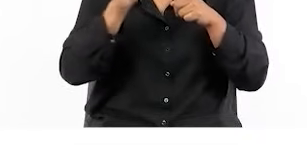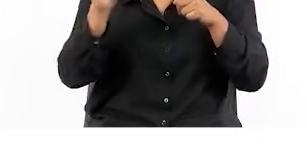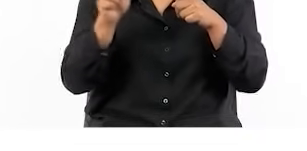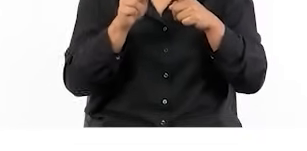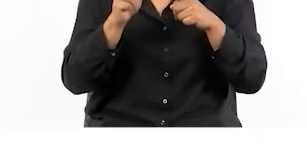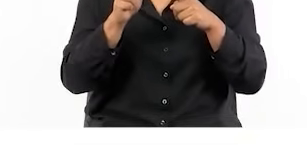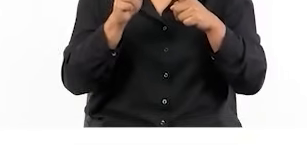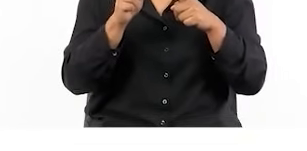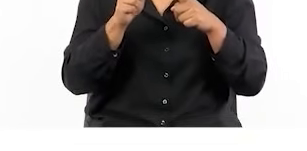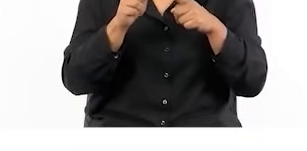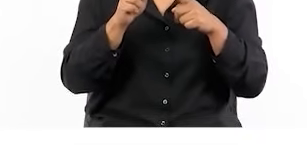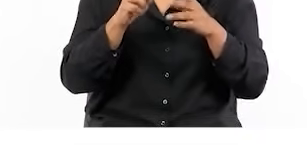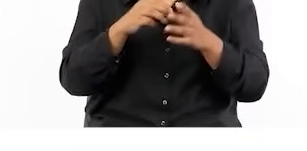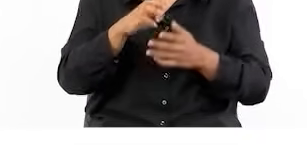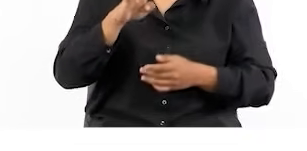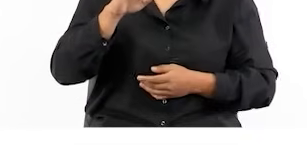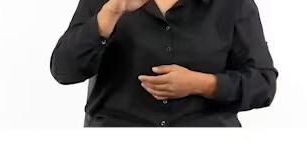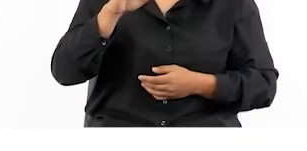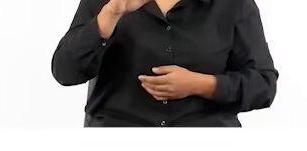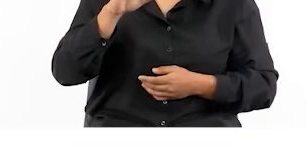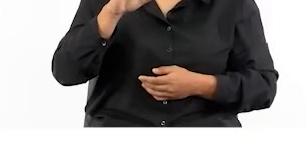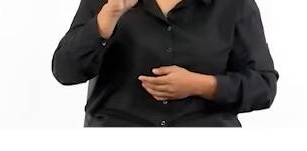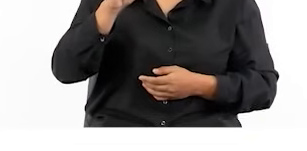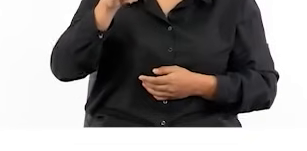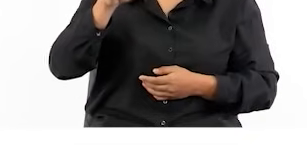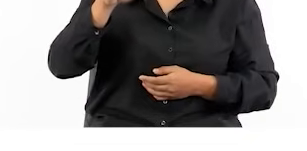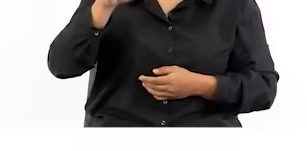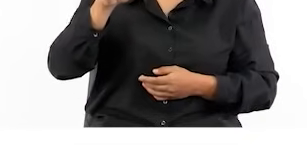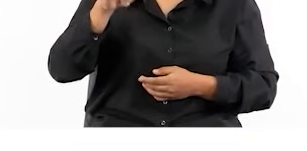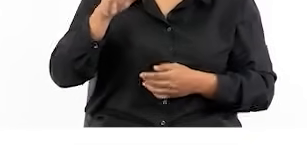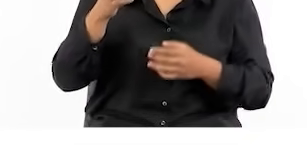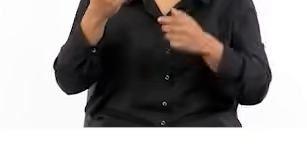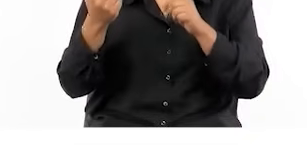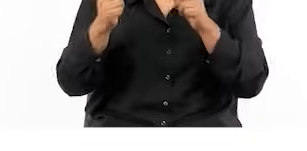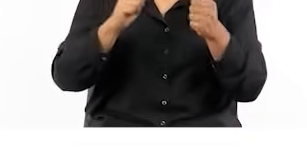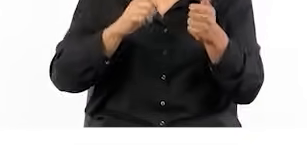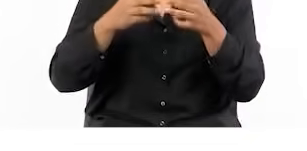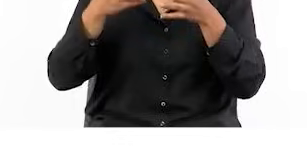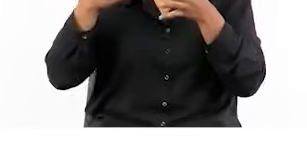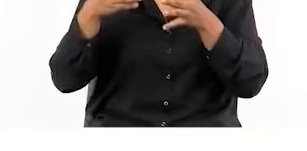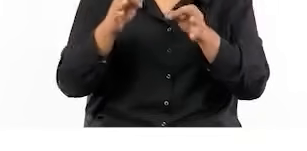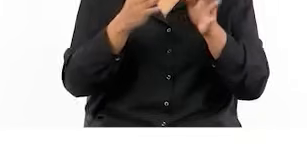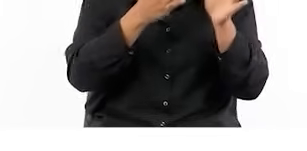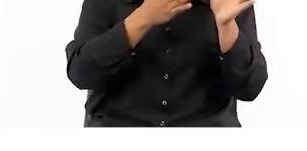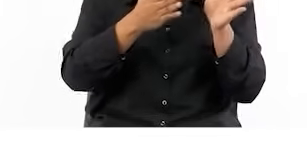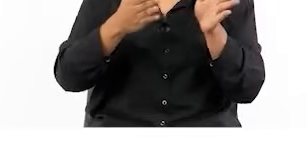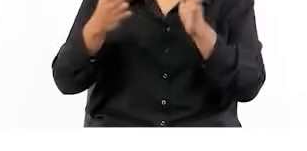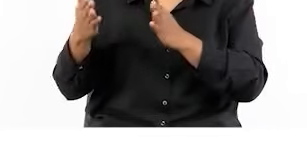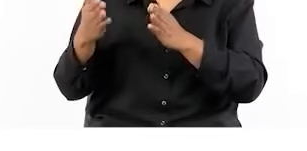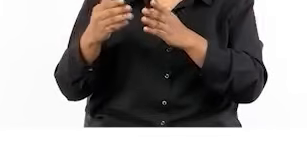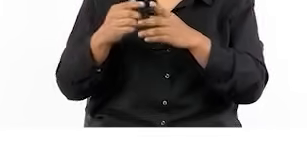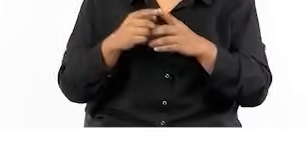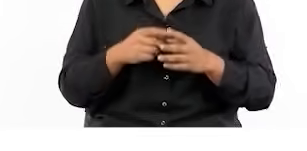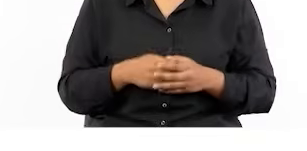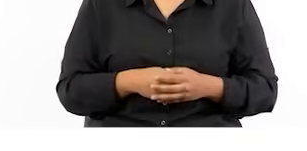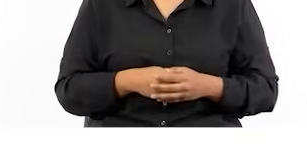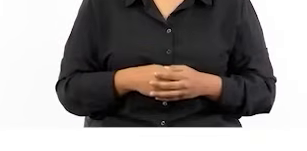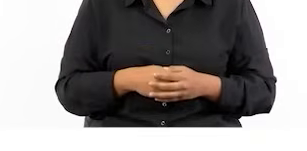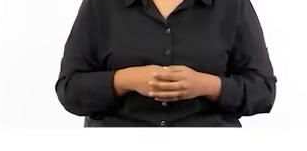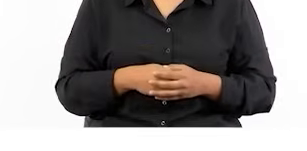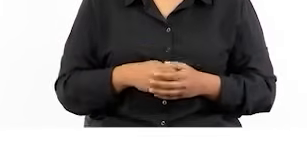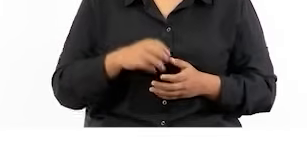lo que es un diapasón, como si de una guitarra se tratara. Aquí la galaxia, de acuerdo a su forma,